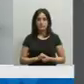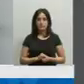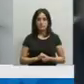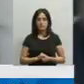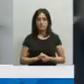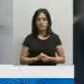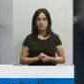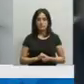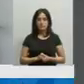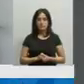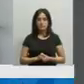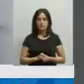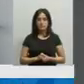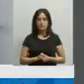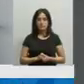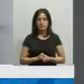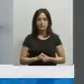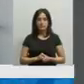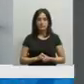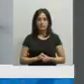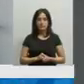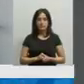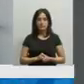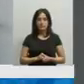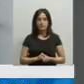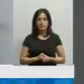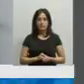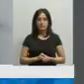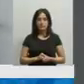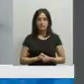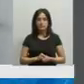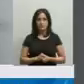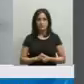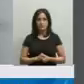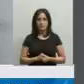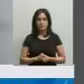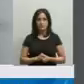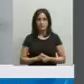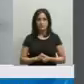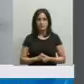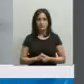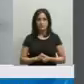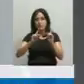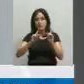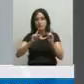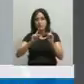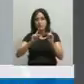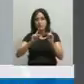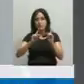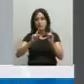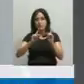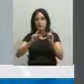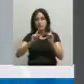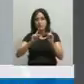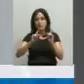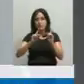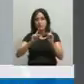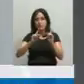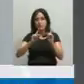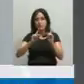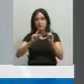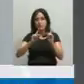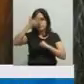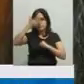a funcionarios policiales de una comisaría de Alto Comedero. El tribunal desestimó esta